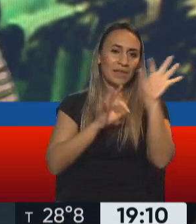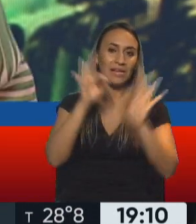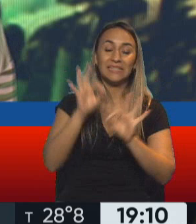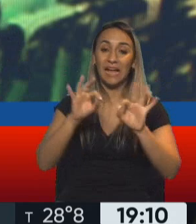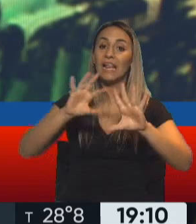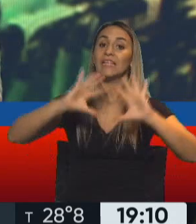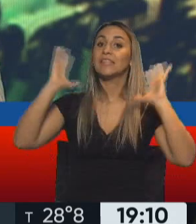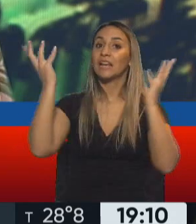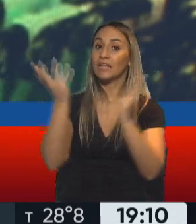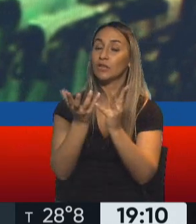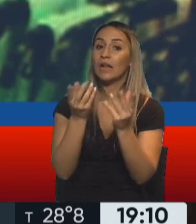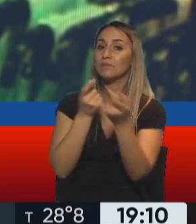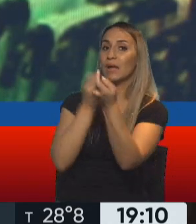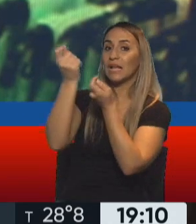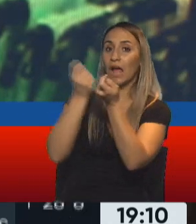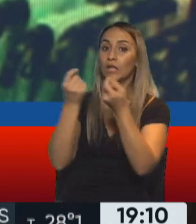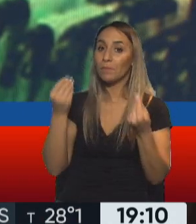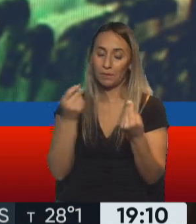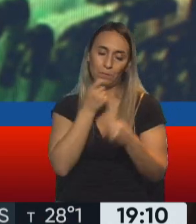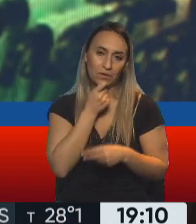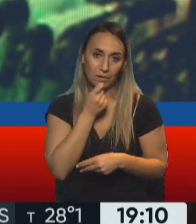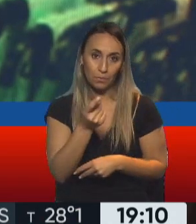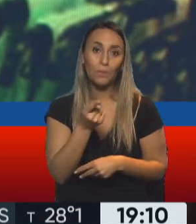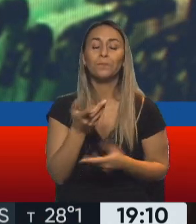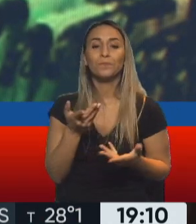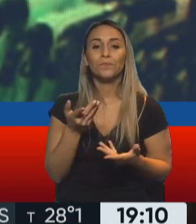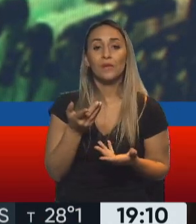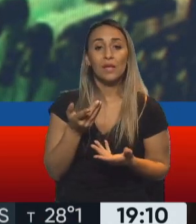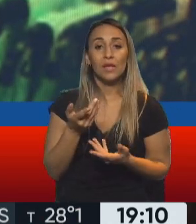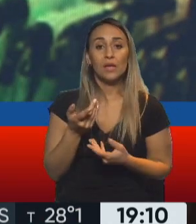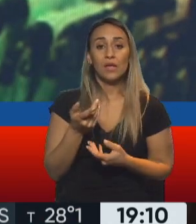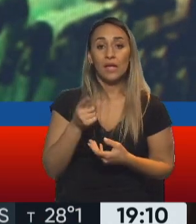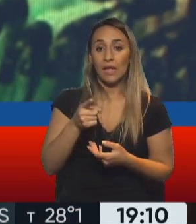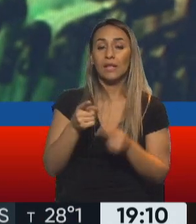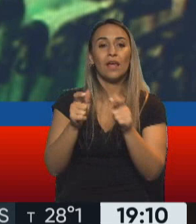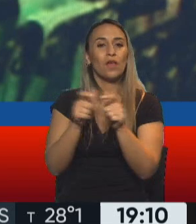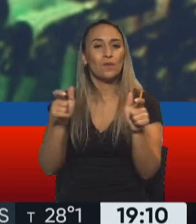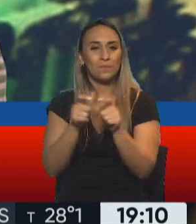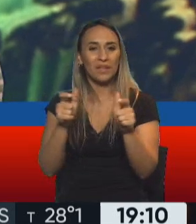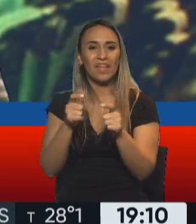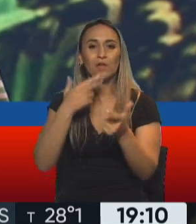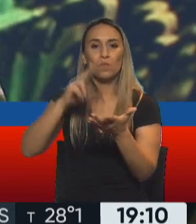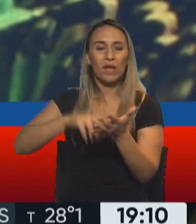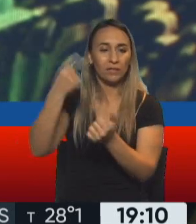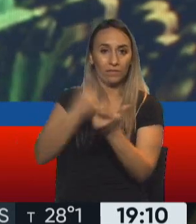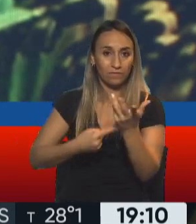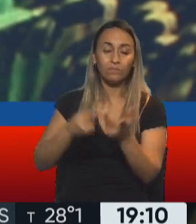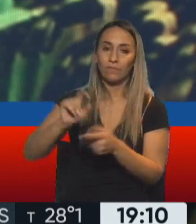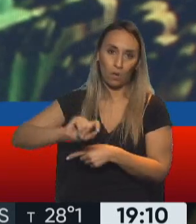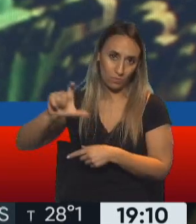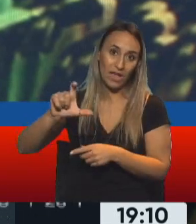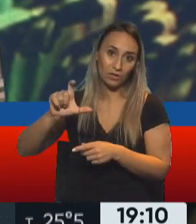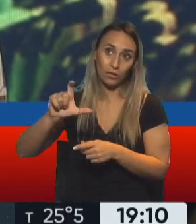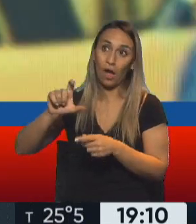ámbito internacional. Bueno, tuvimos un aumento, por ejemplo, en los commodities, eso por supuesto que en algún punto se trasladó,